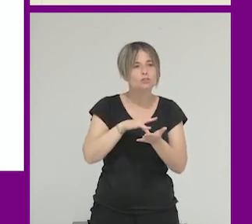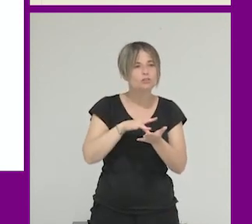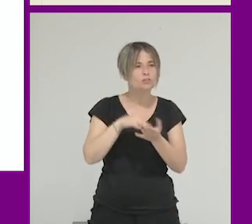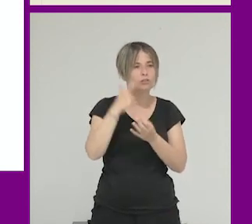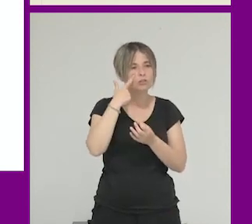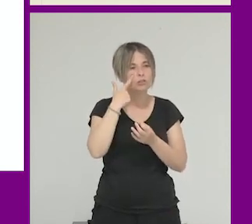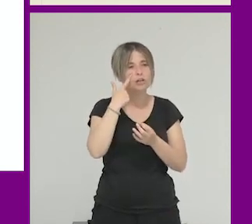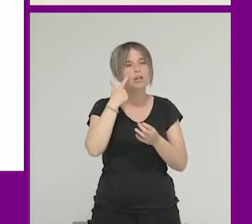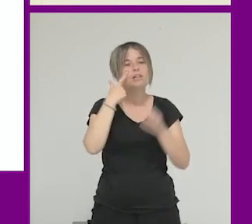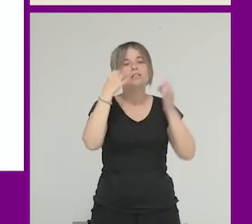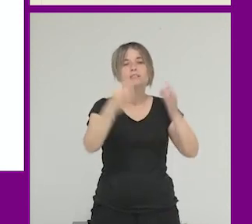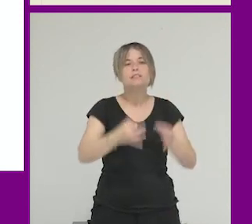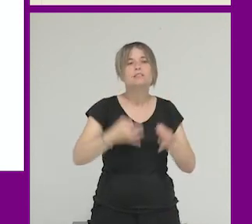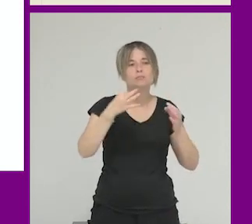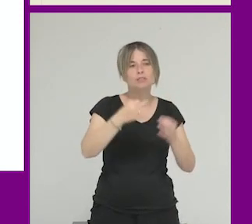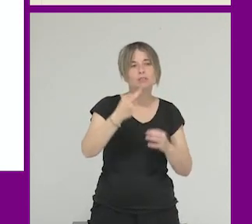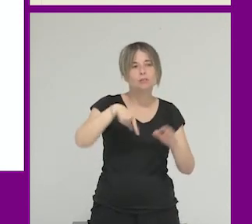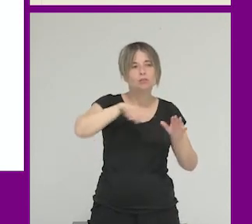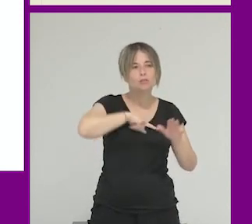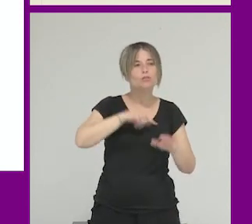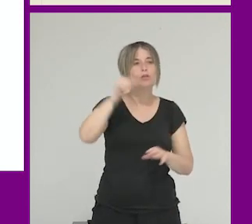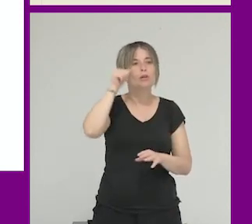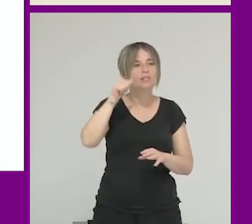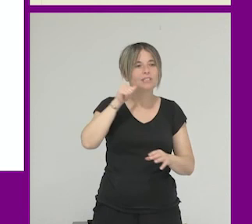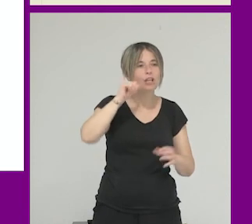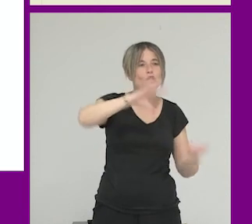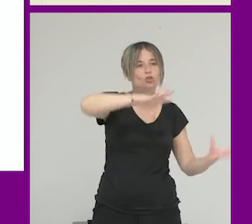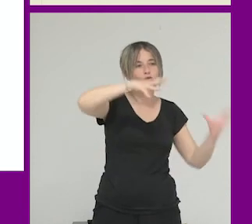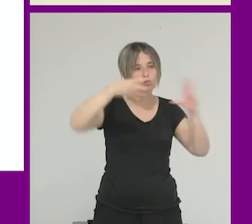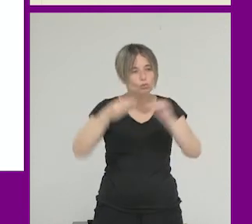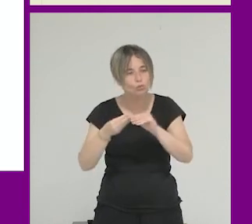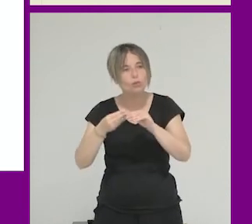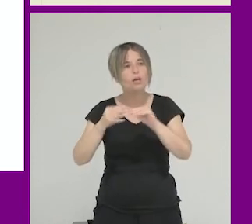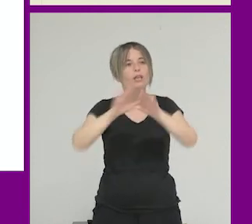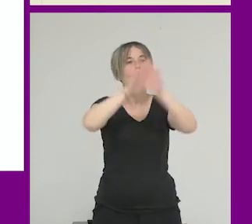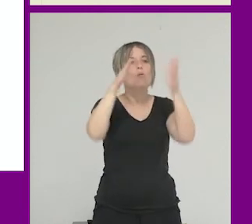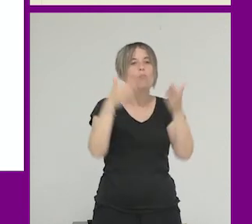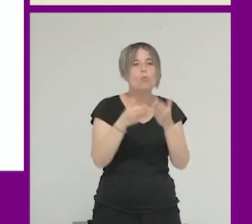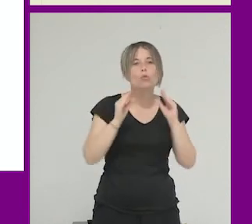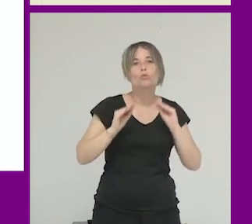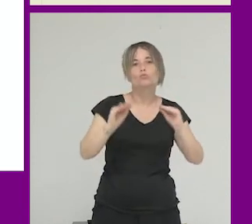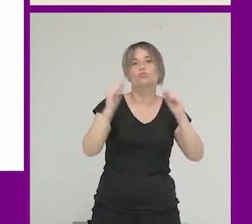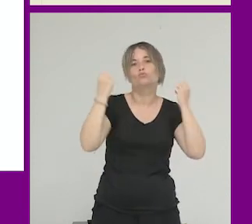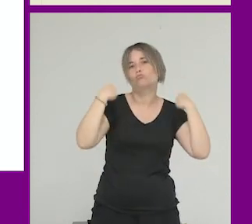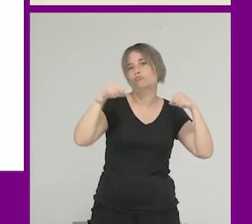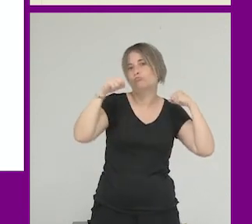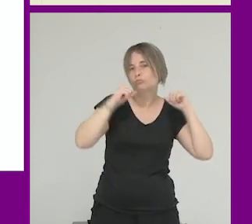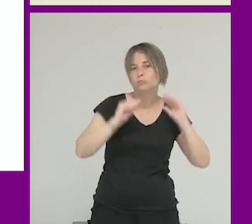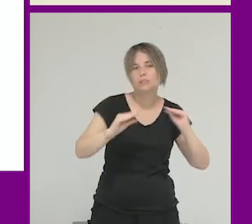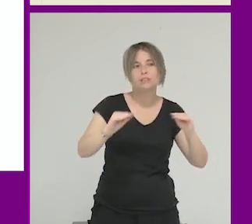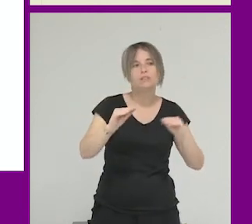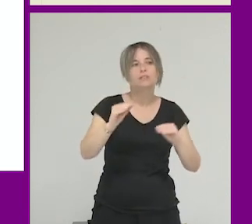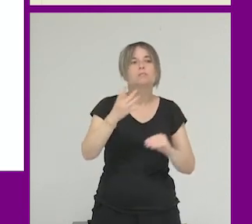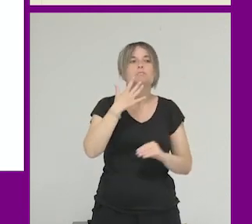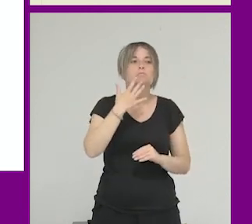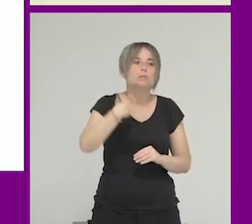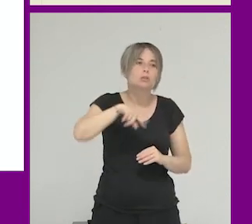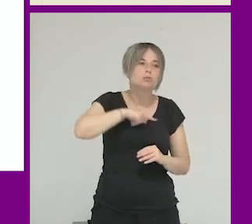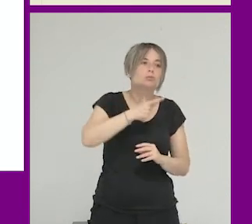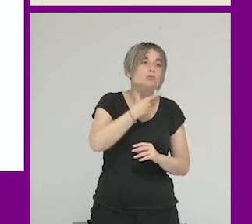berriro gurea izango balitz moduan gestazio subrogada moduko praktika batzuk. Asko gustatzen zait